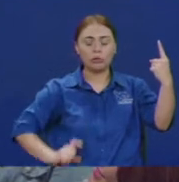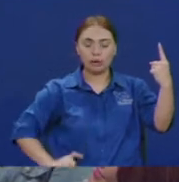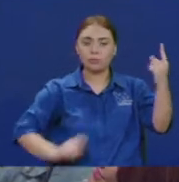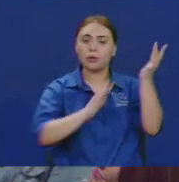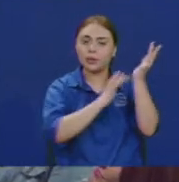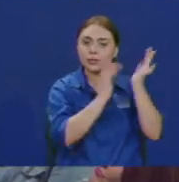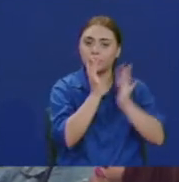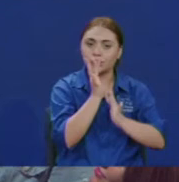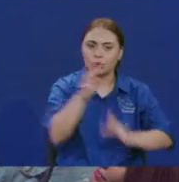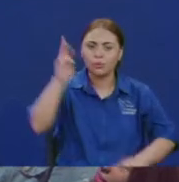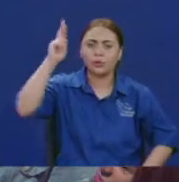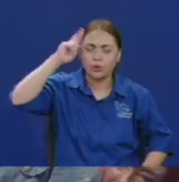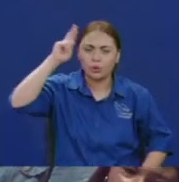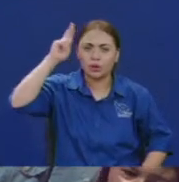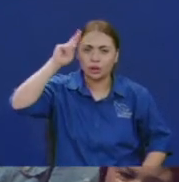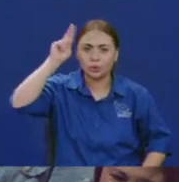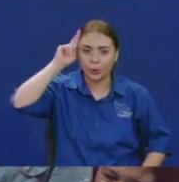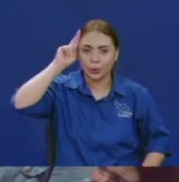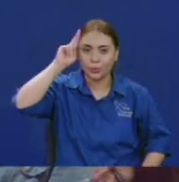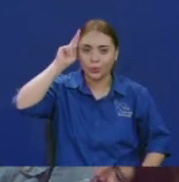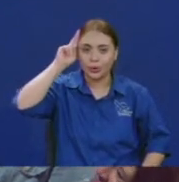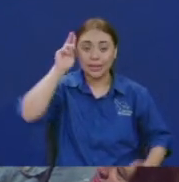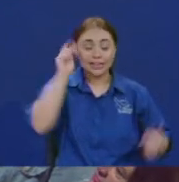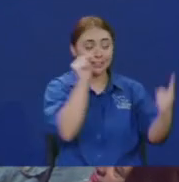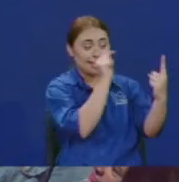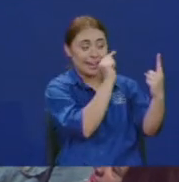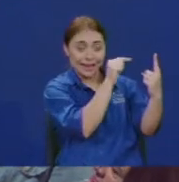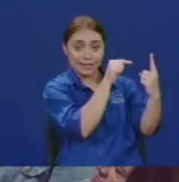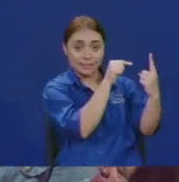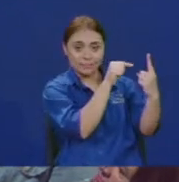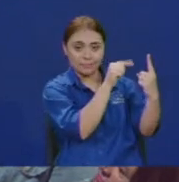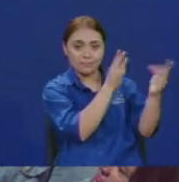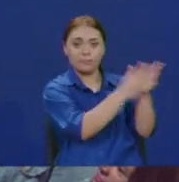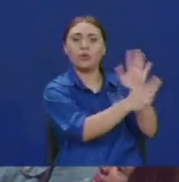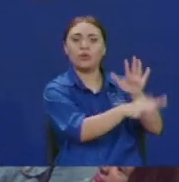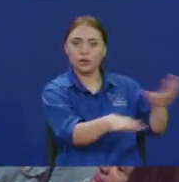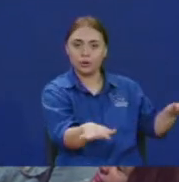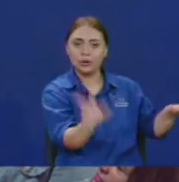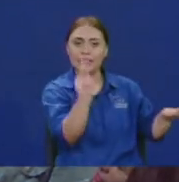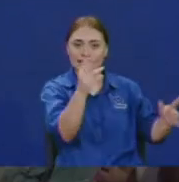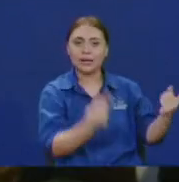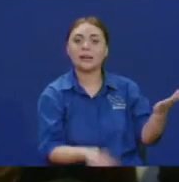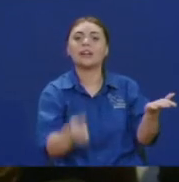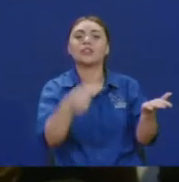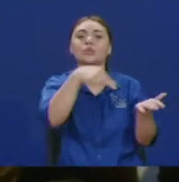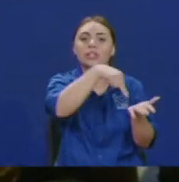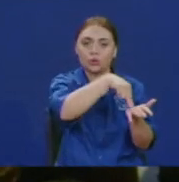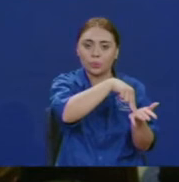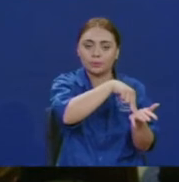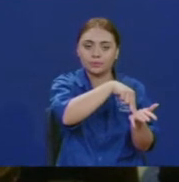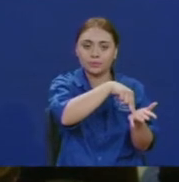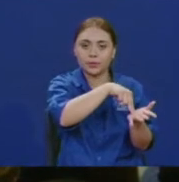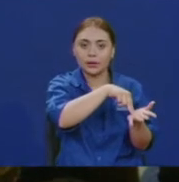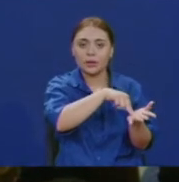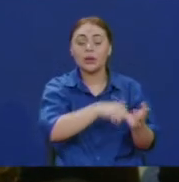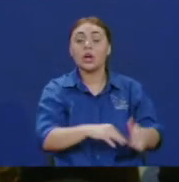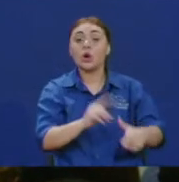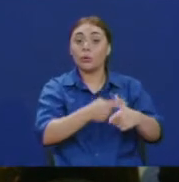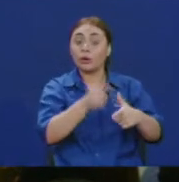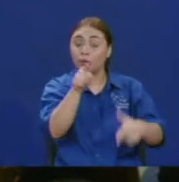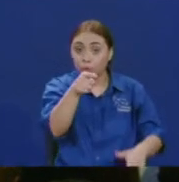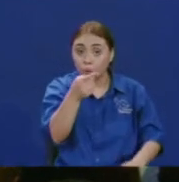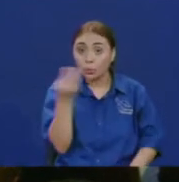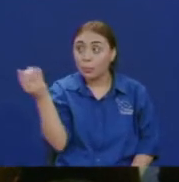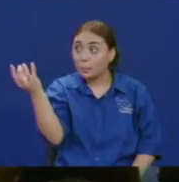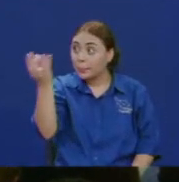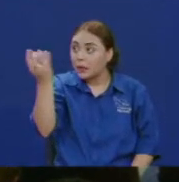él anduvo, así debemos de andar. Entonces la Santa Cena nos ayuda para eso. Las entrañas